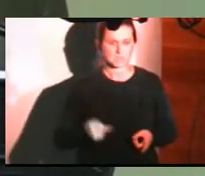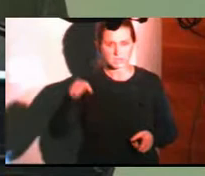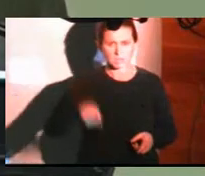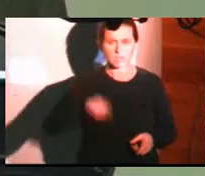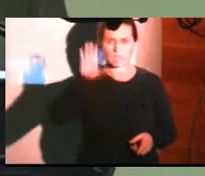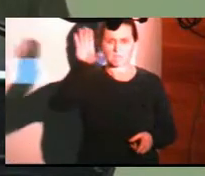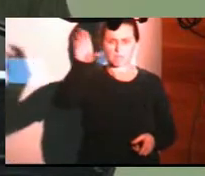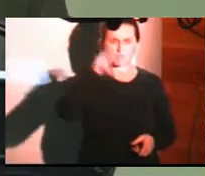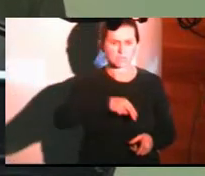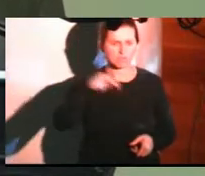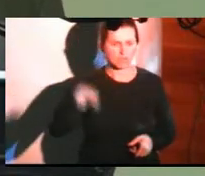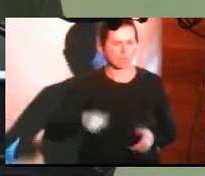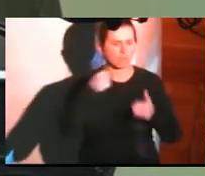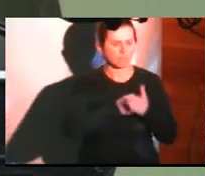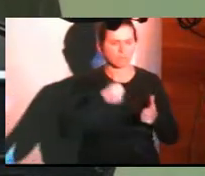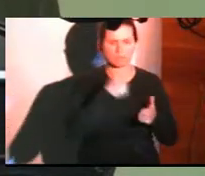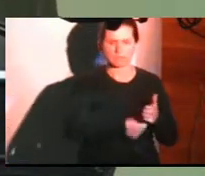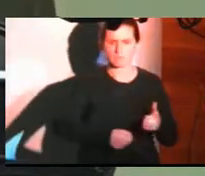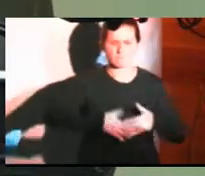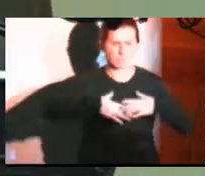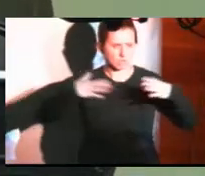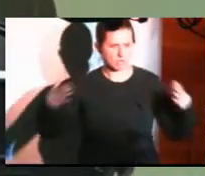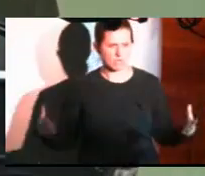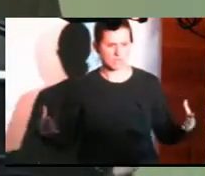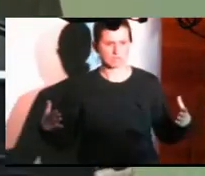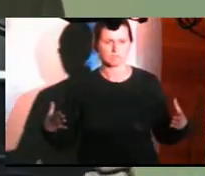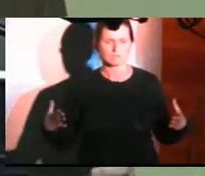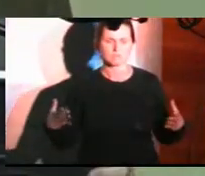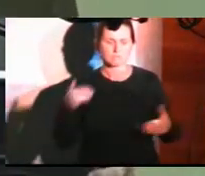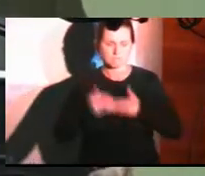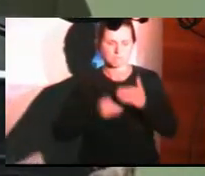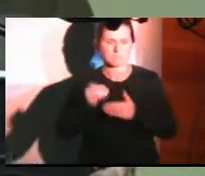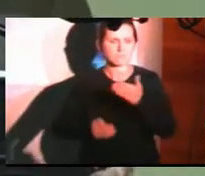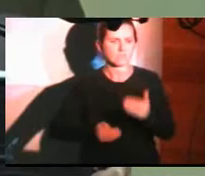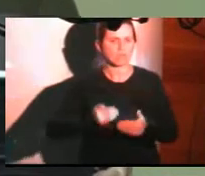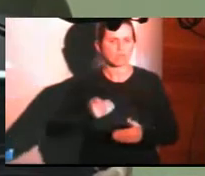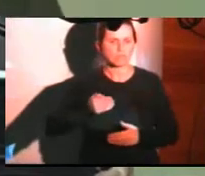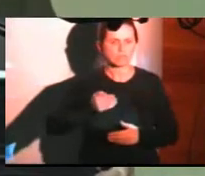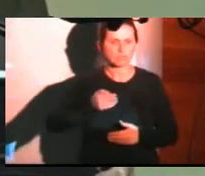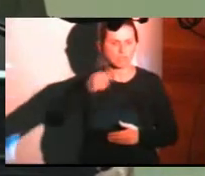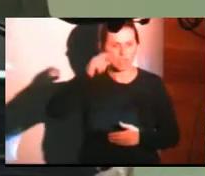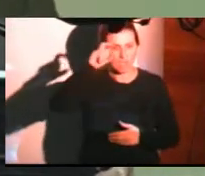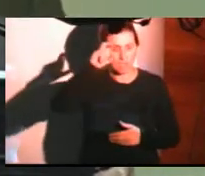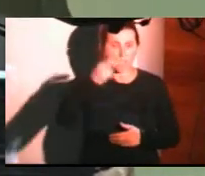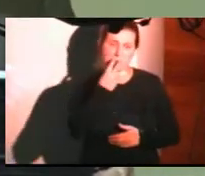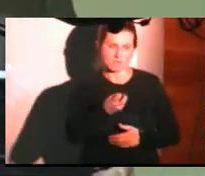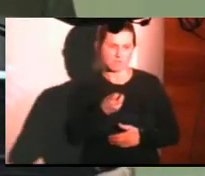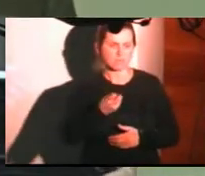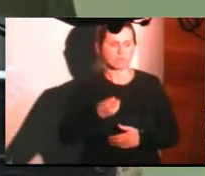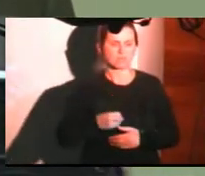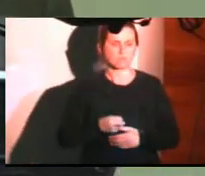desafío con el desarrollo de las energías no convencionales. Entonces le estamos pidiendo a las